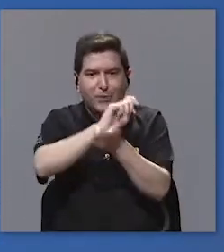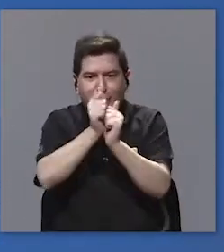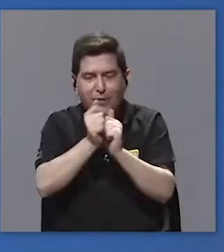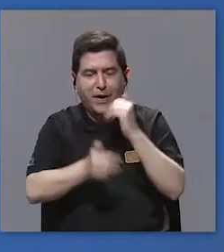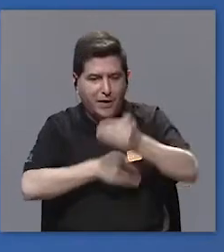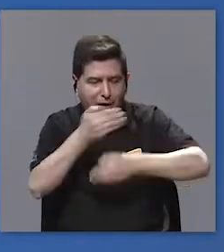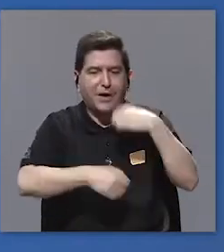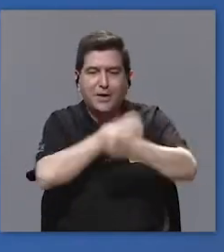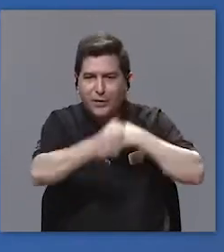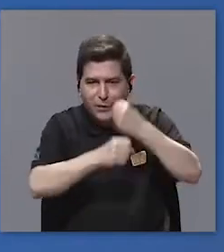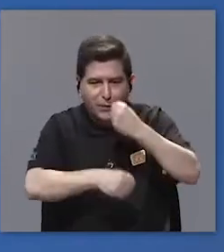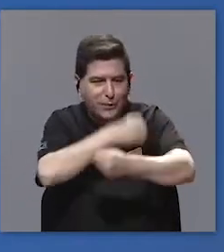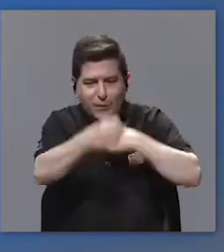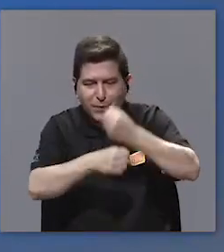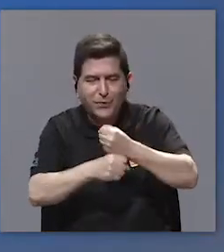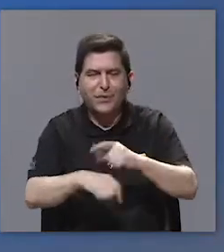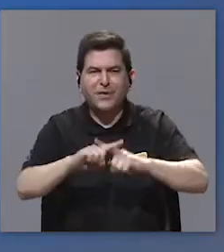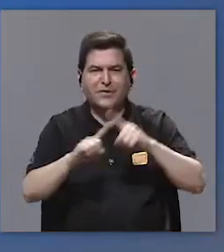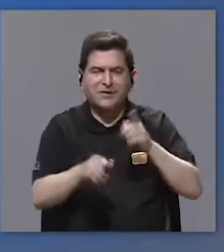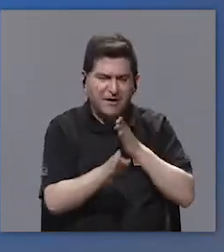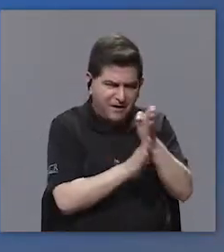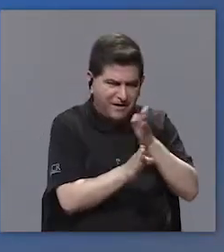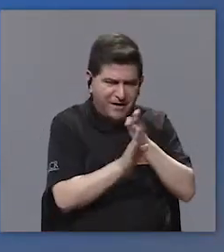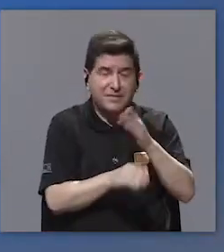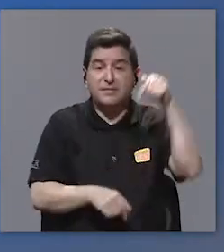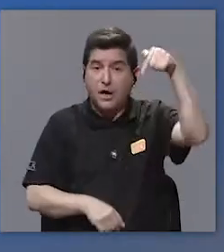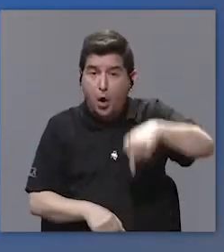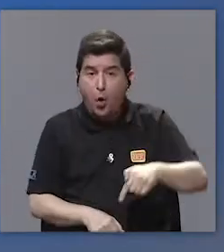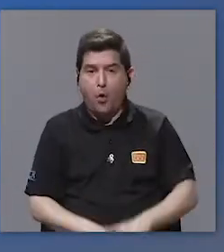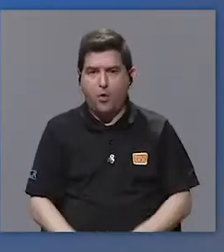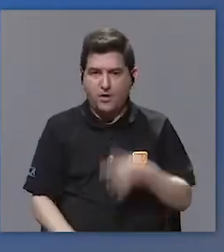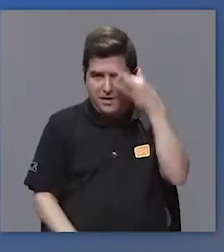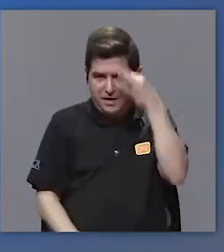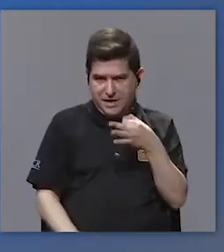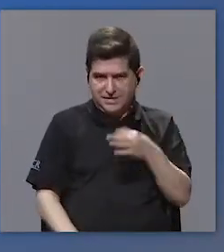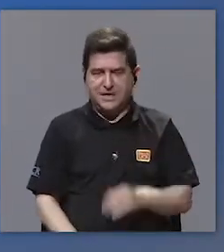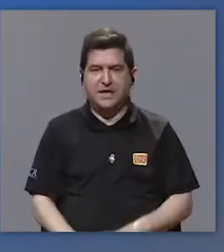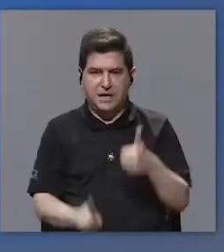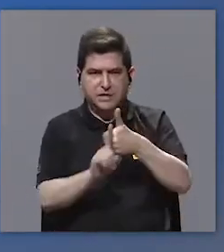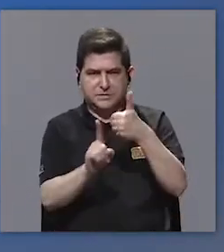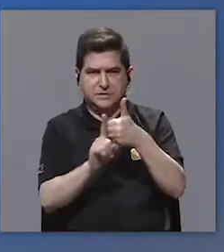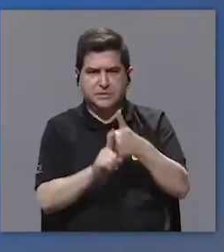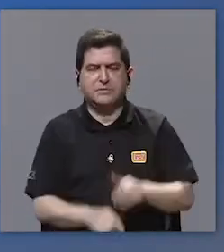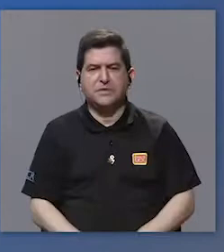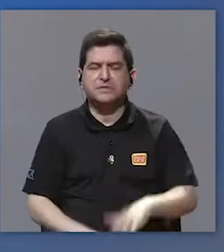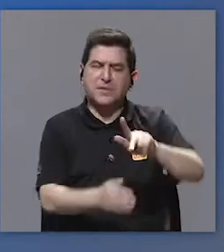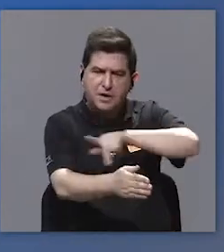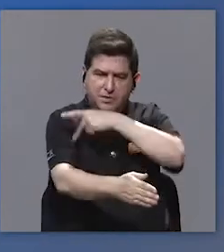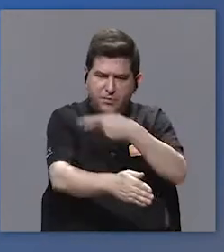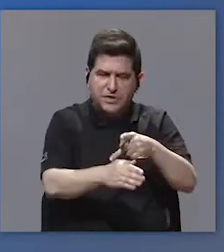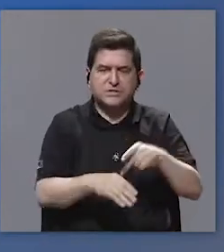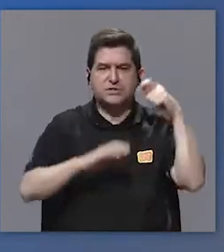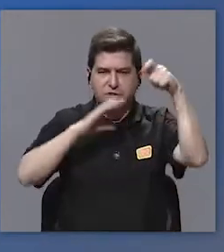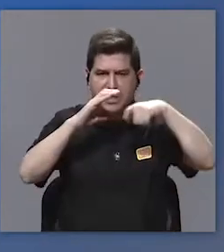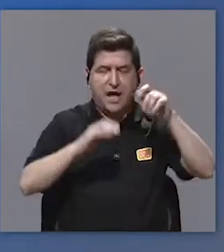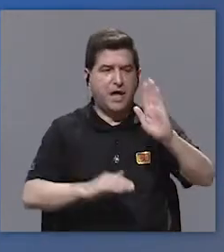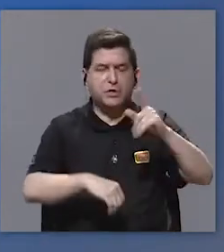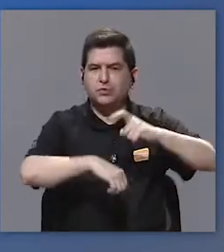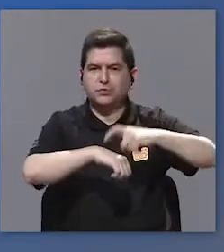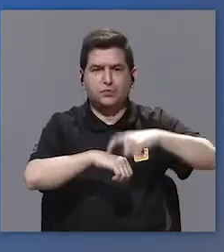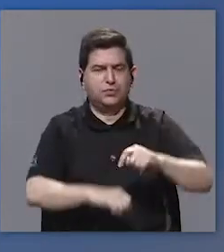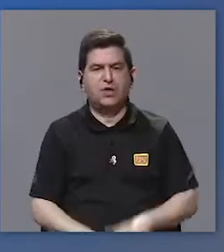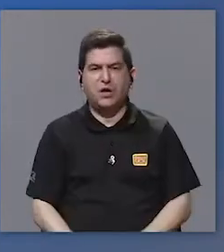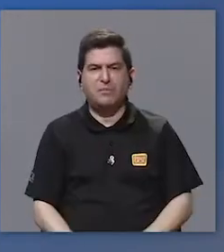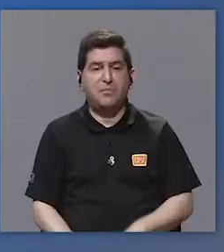modificándose con el pasar de los años además muchas disciplinas que hoy son consideradas como tal por ejemplo la poesía o el